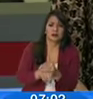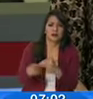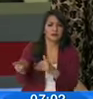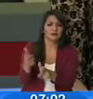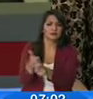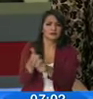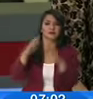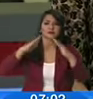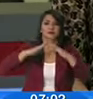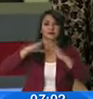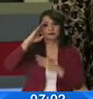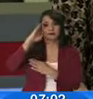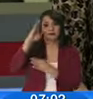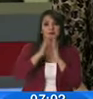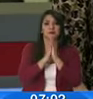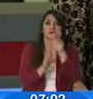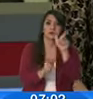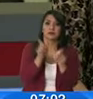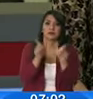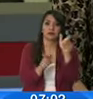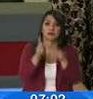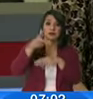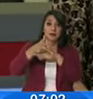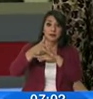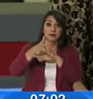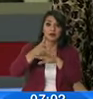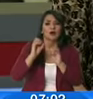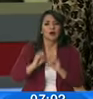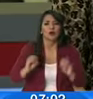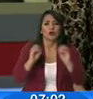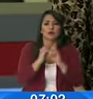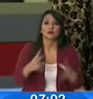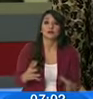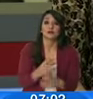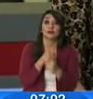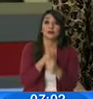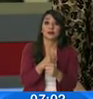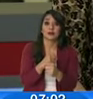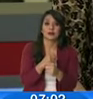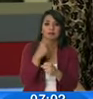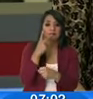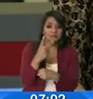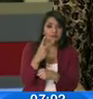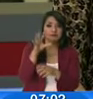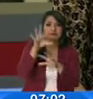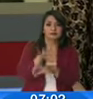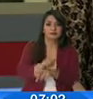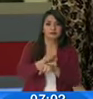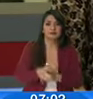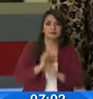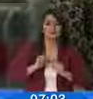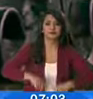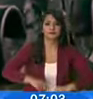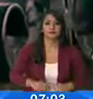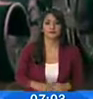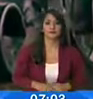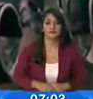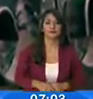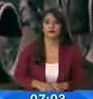domicilio. La policía pide a los ciudadanos que instalen cámaras y otros dispositivos para identificarlos y capturarlos.